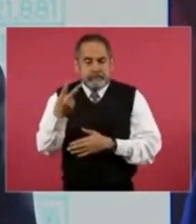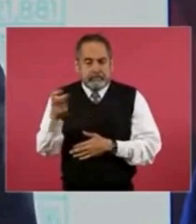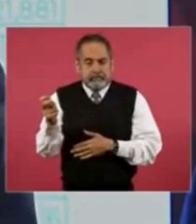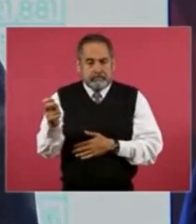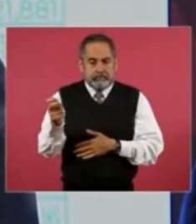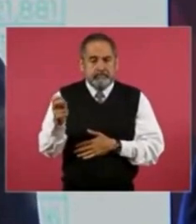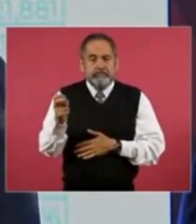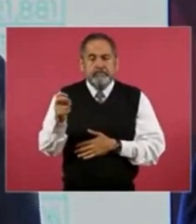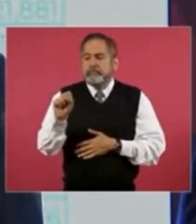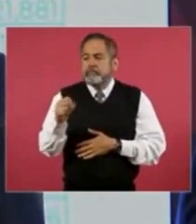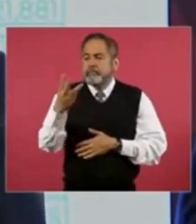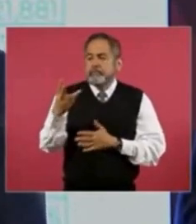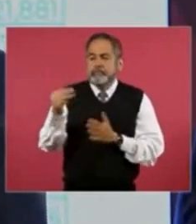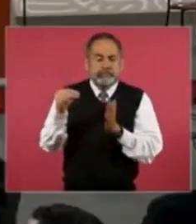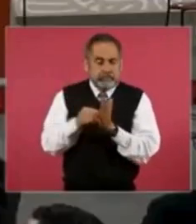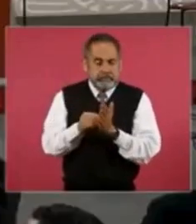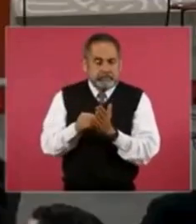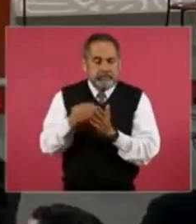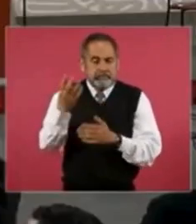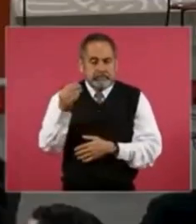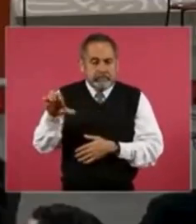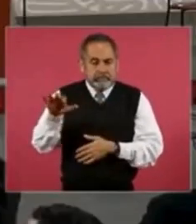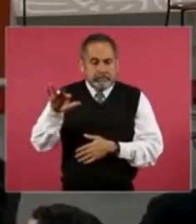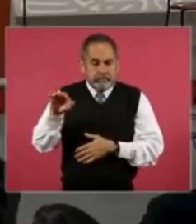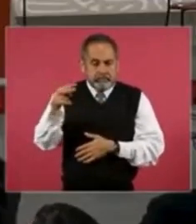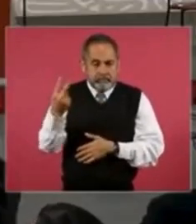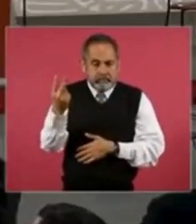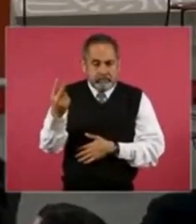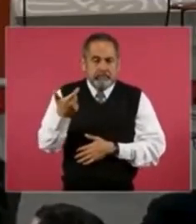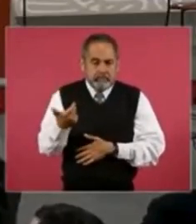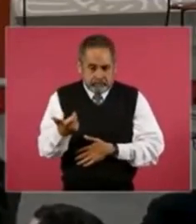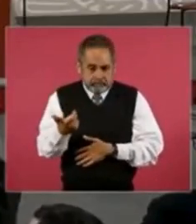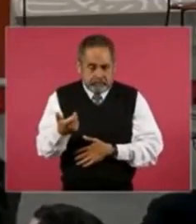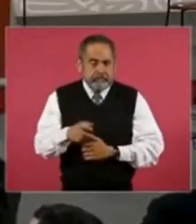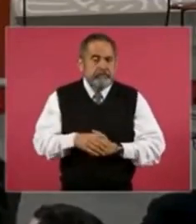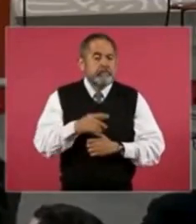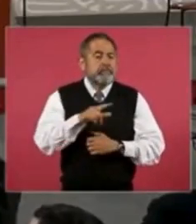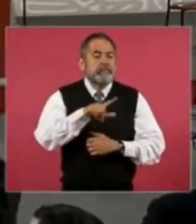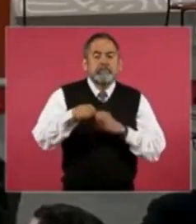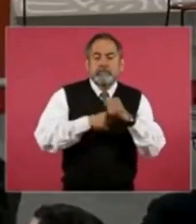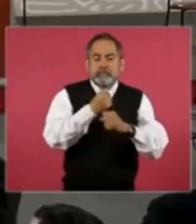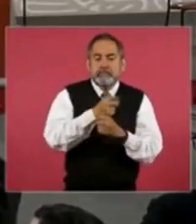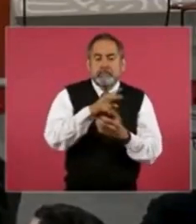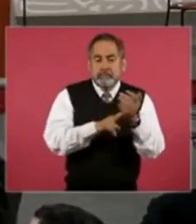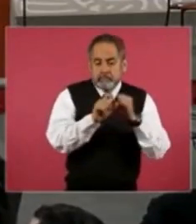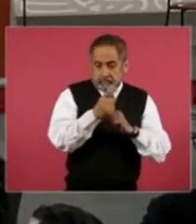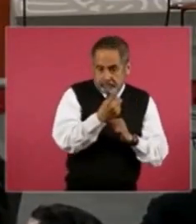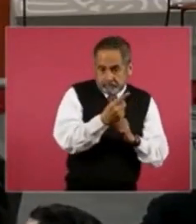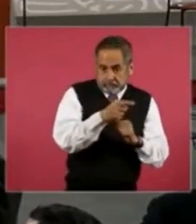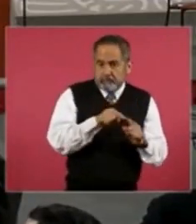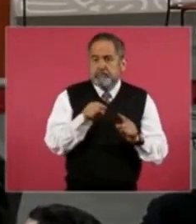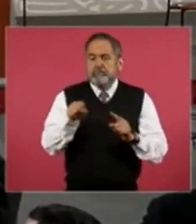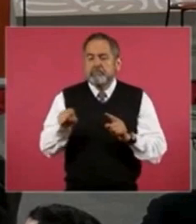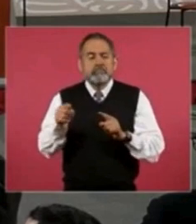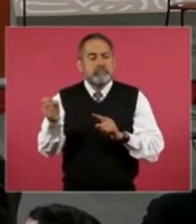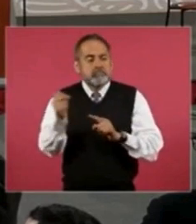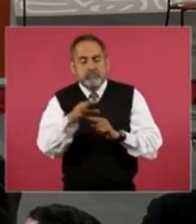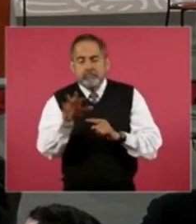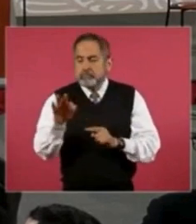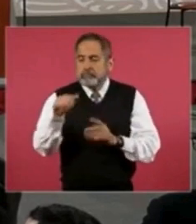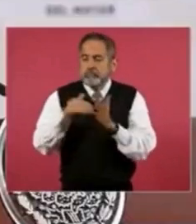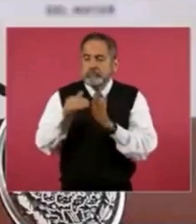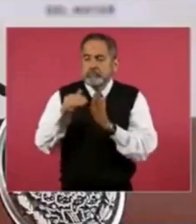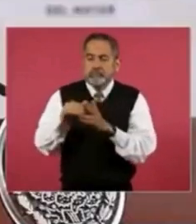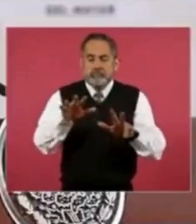recibido 9 6,740 613 pes directamente de la embajada estadounidense